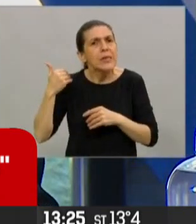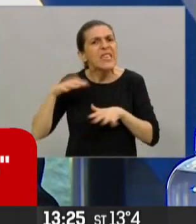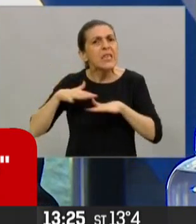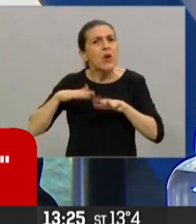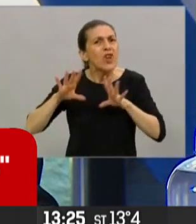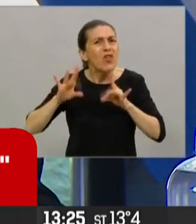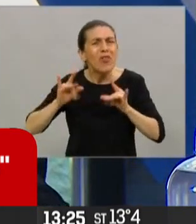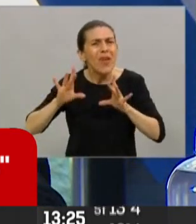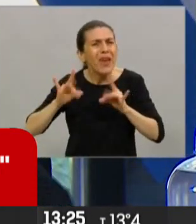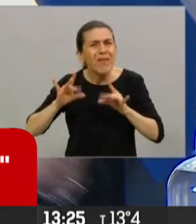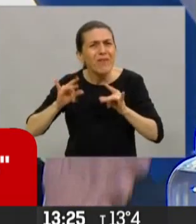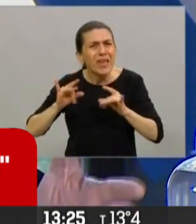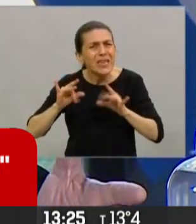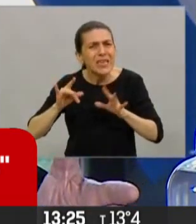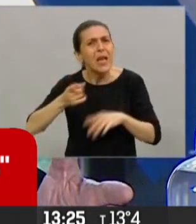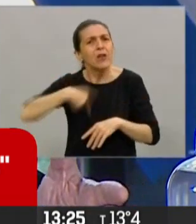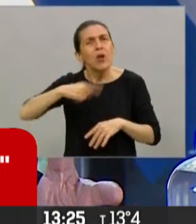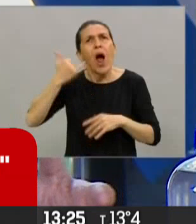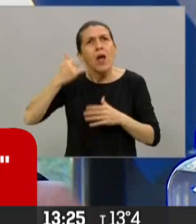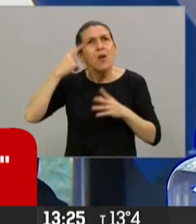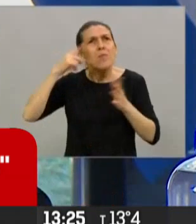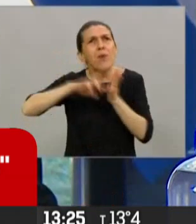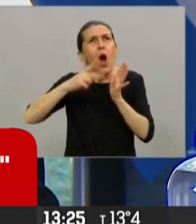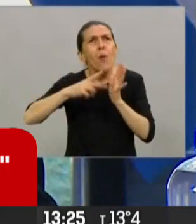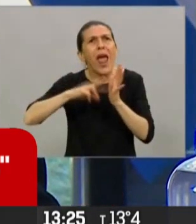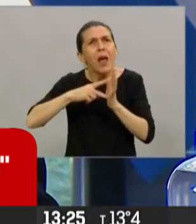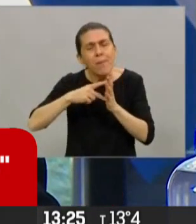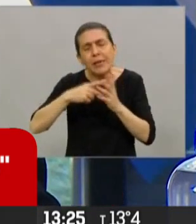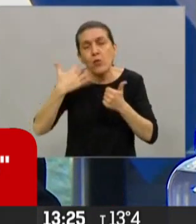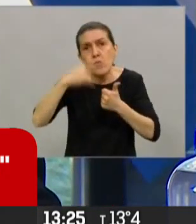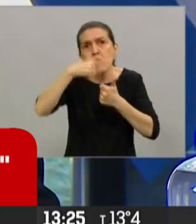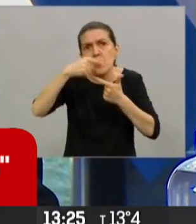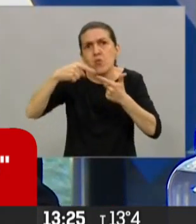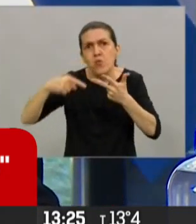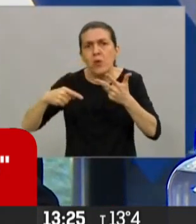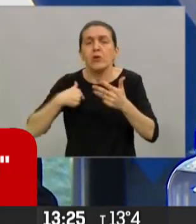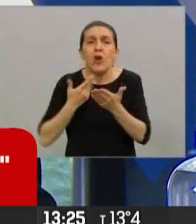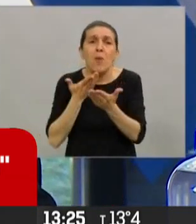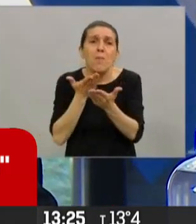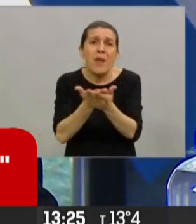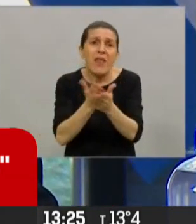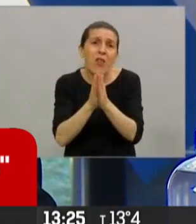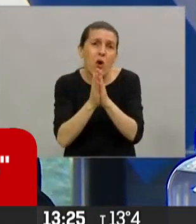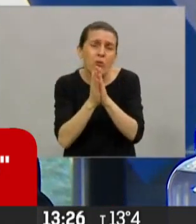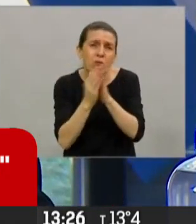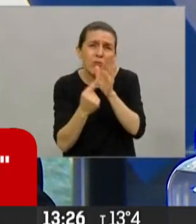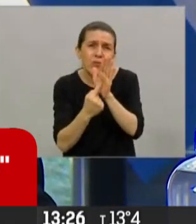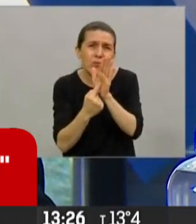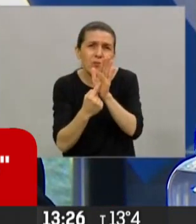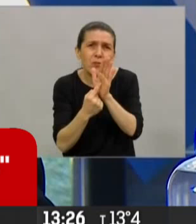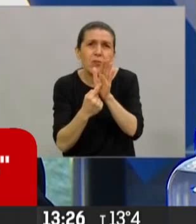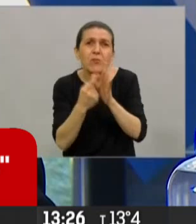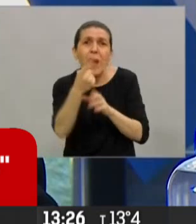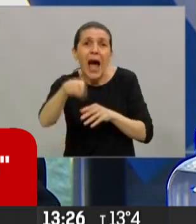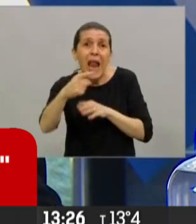difícil donde tuvimos que abordar muchos problemas. Así que yo les pido ahora un segundo para que juntos veamos